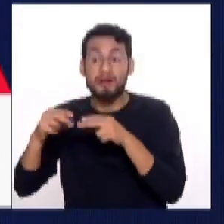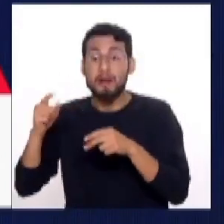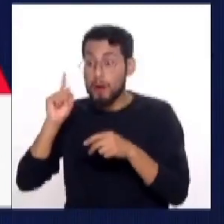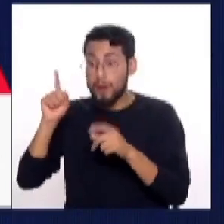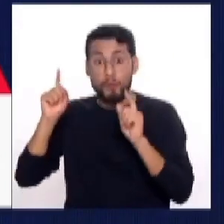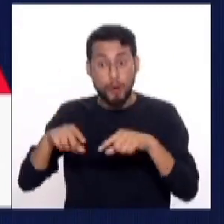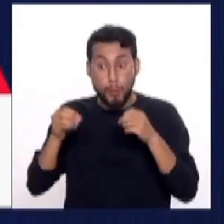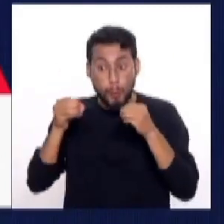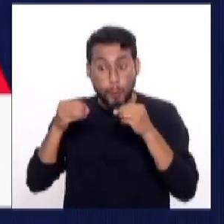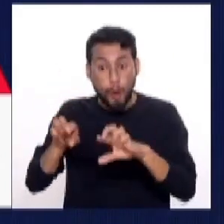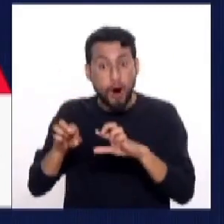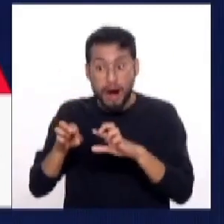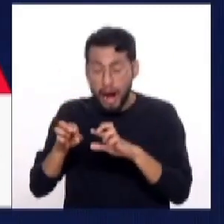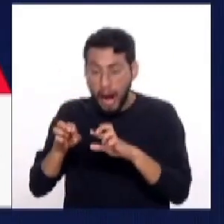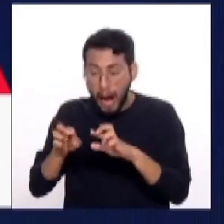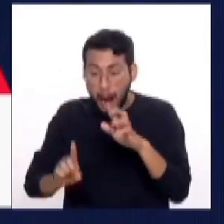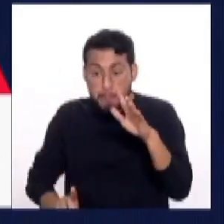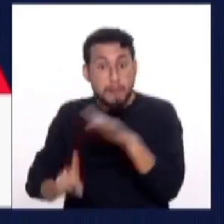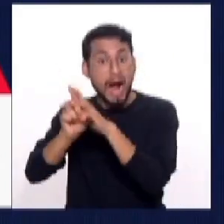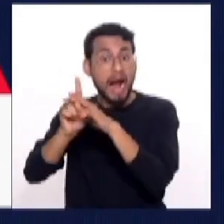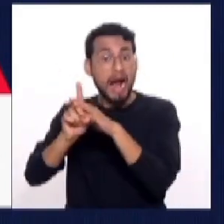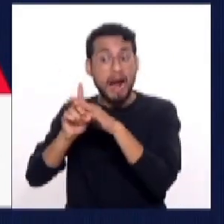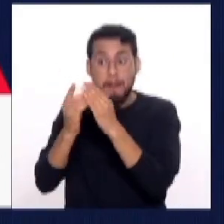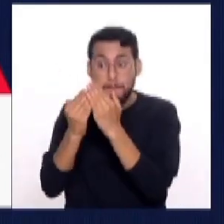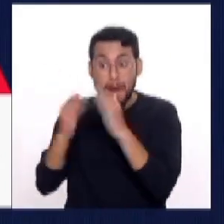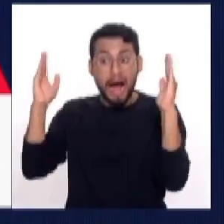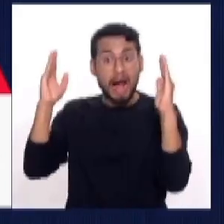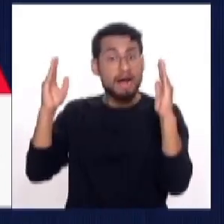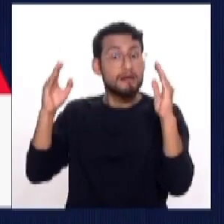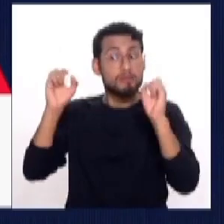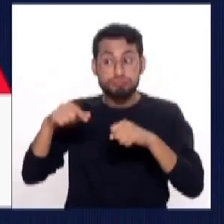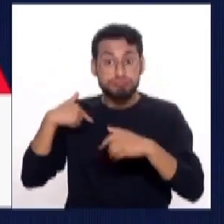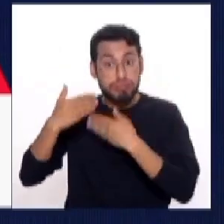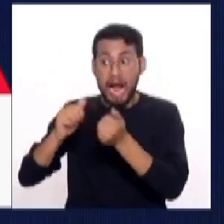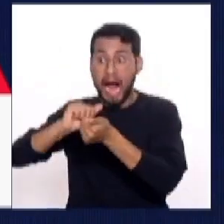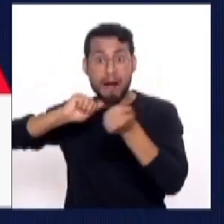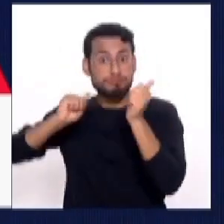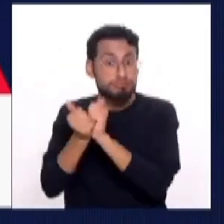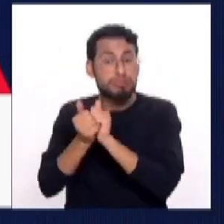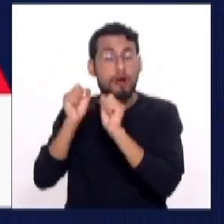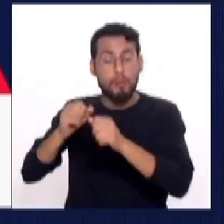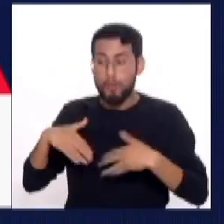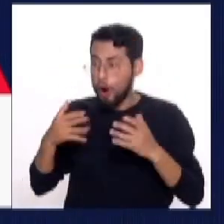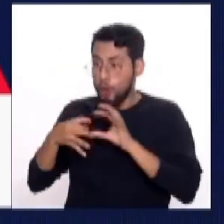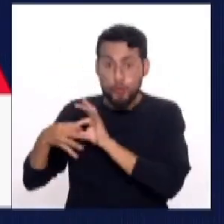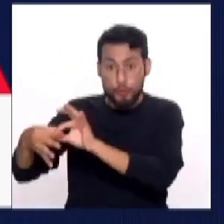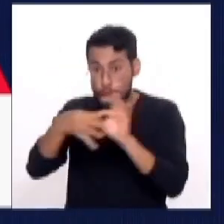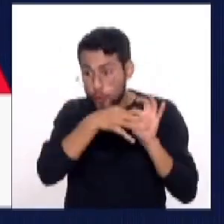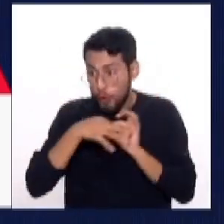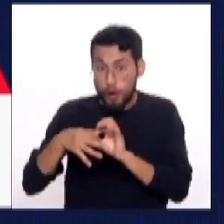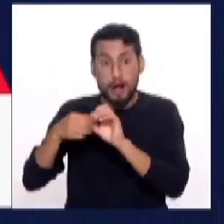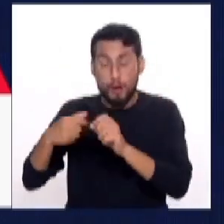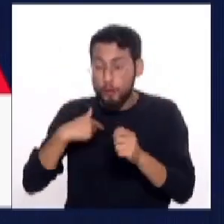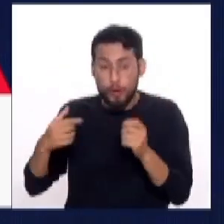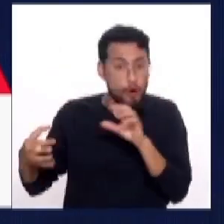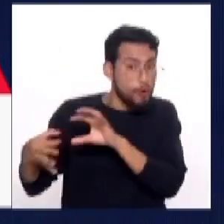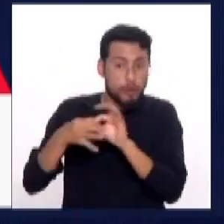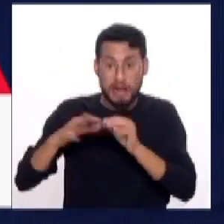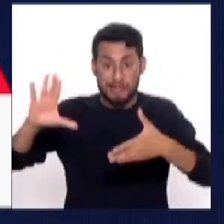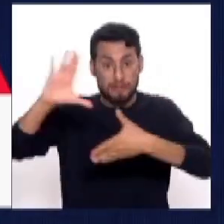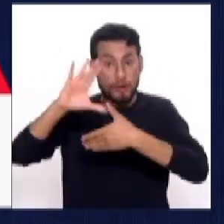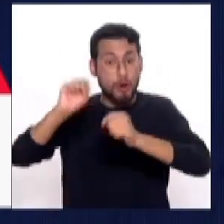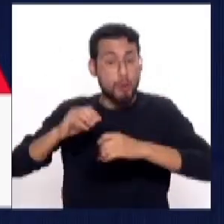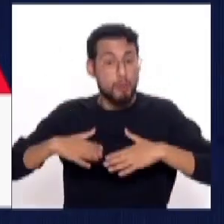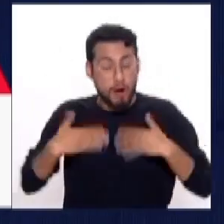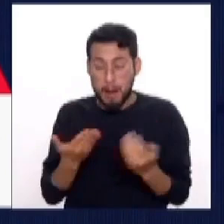presenta una oportunidad que solo surge en una generación para cambiar las cosas para unirse como socios en este continente